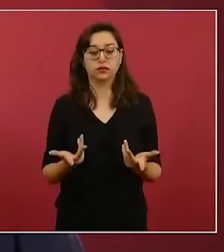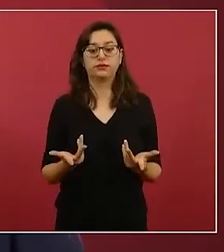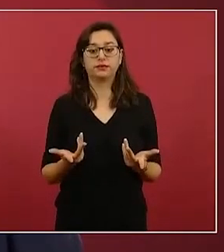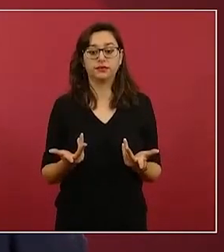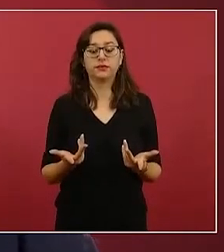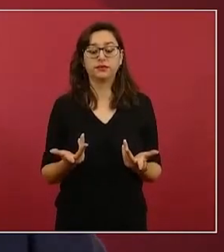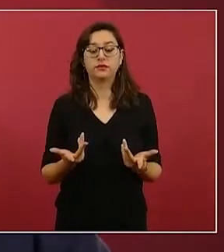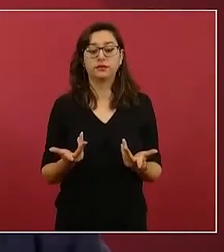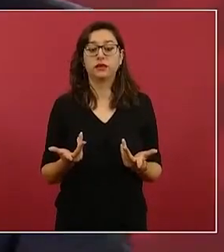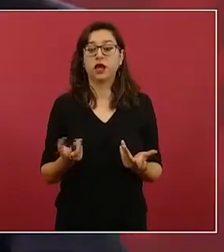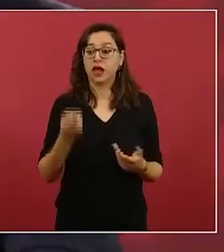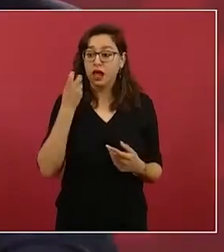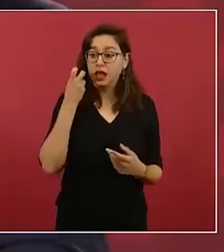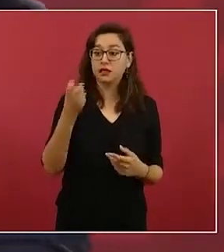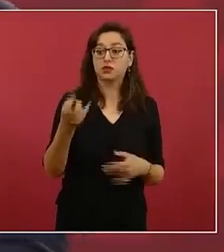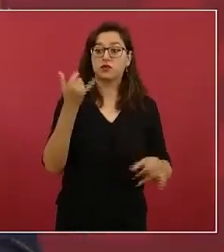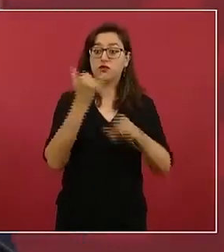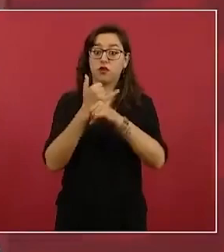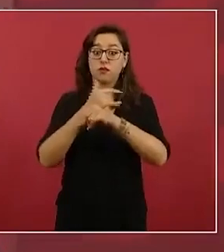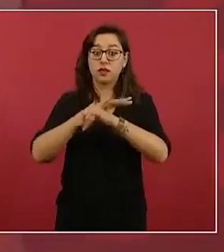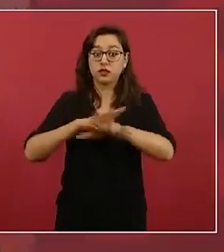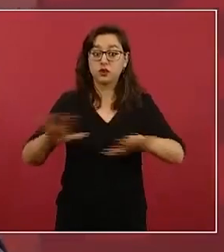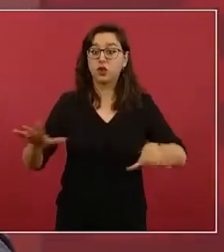Seguramente esos debates se van a transmitir